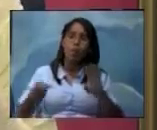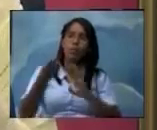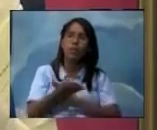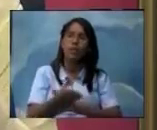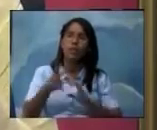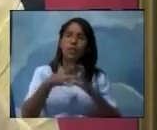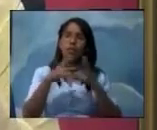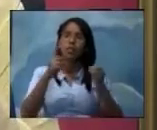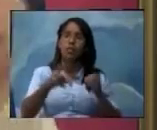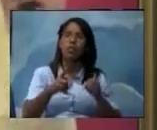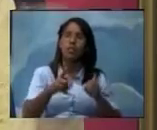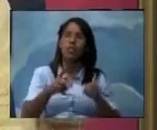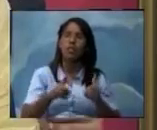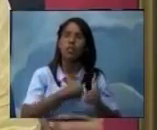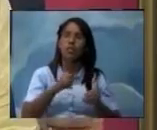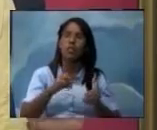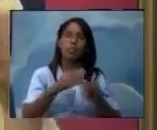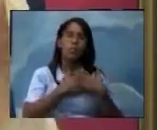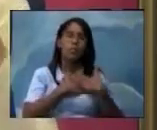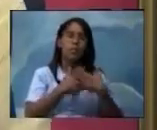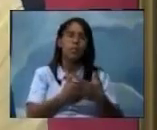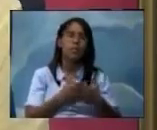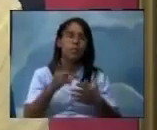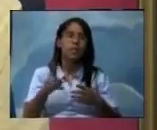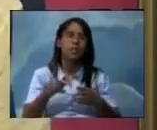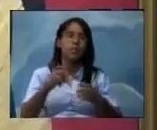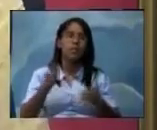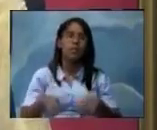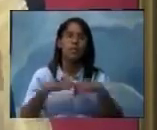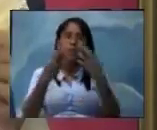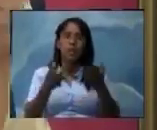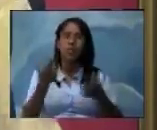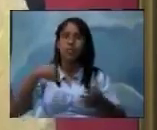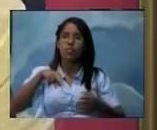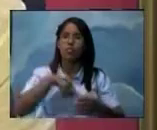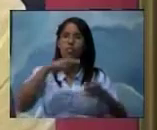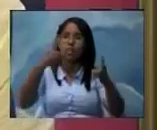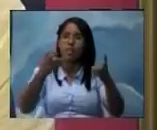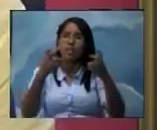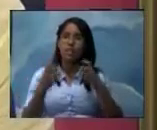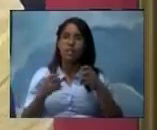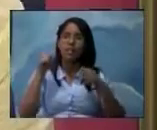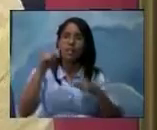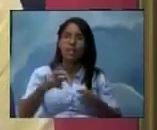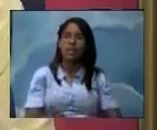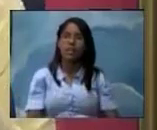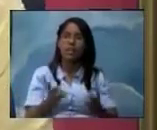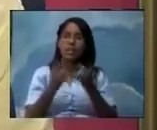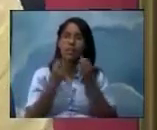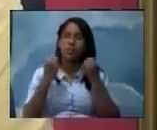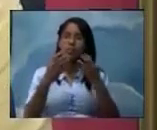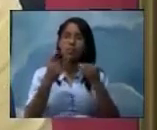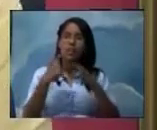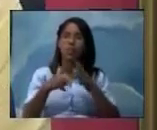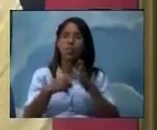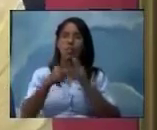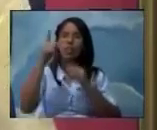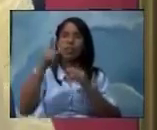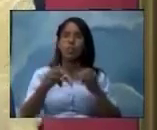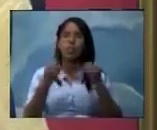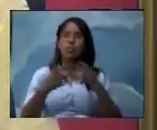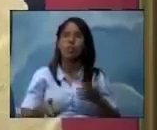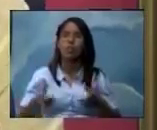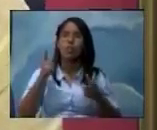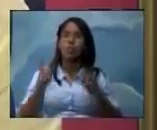ofrenda o como beneficio o como regalo. Nosotros recibimos en esta vida muchas cosas que son